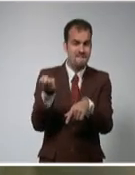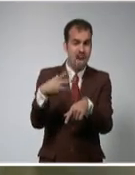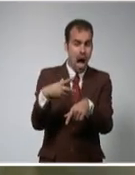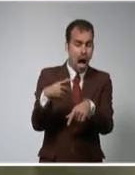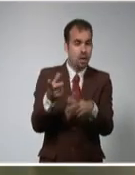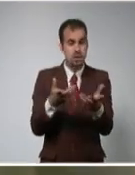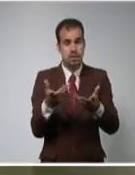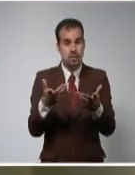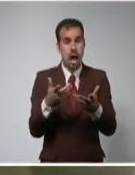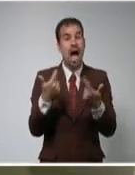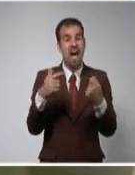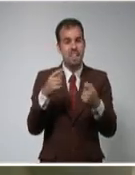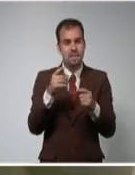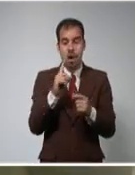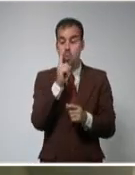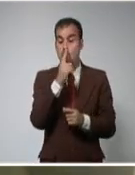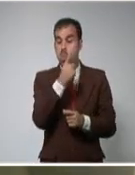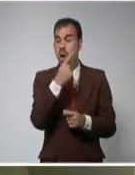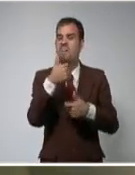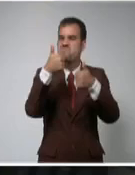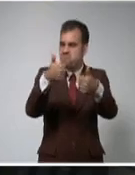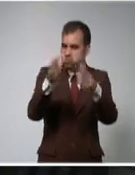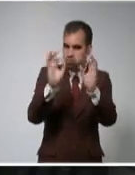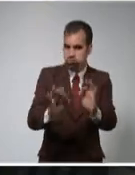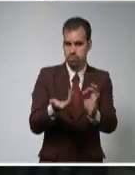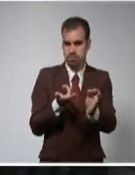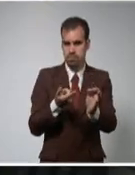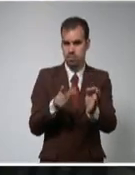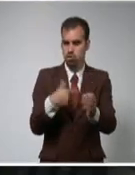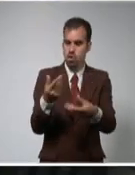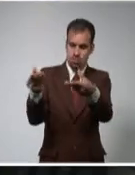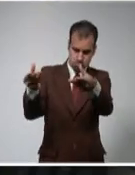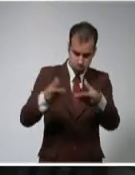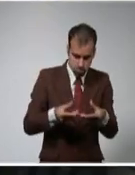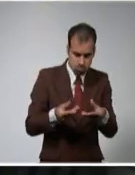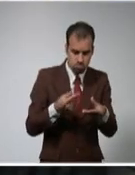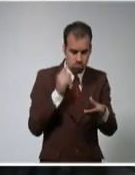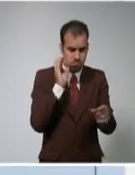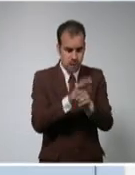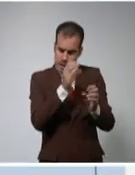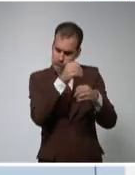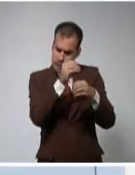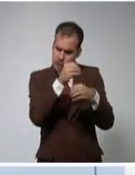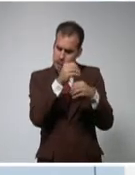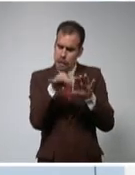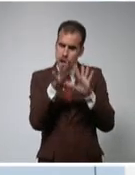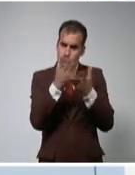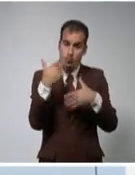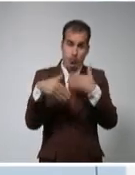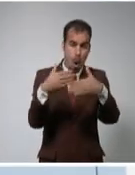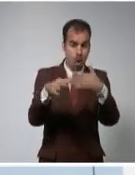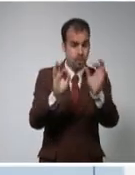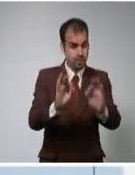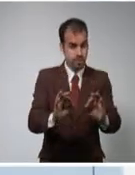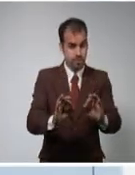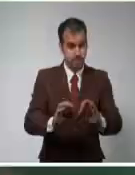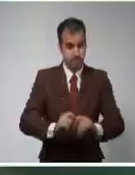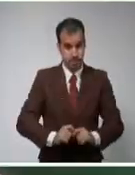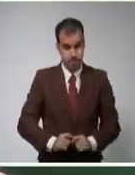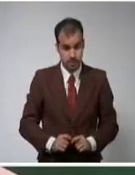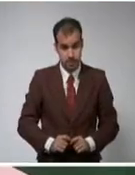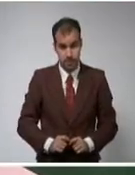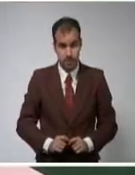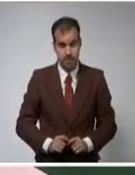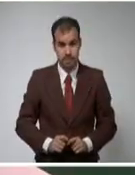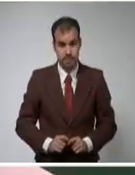de las muestras desde que se reciben hasta que se realiza todo el proceso en el interior del